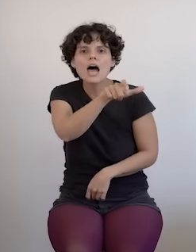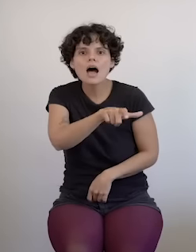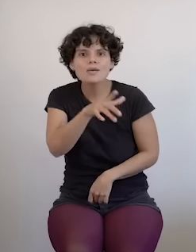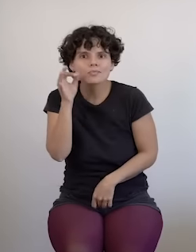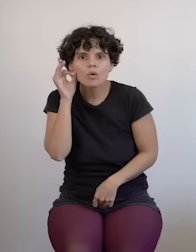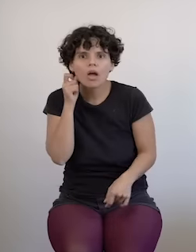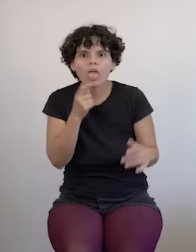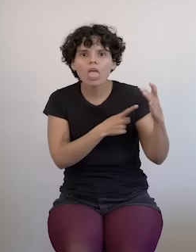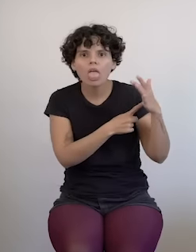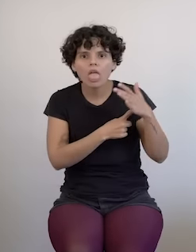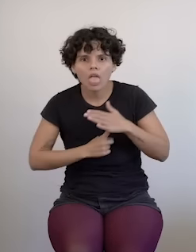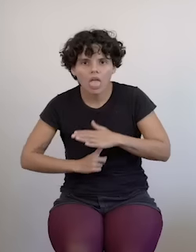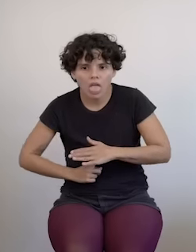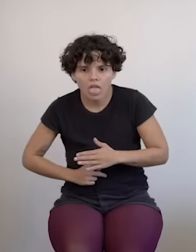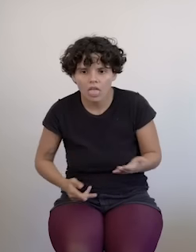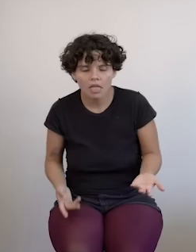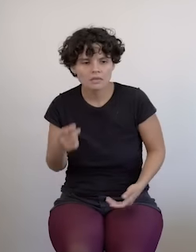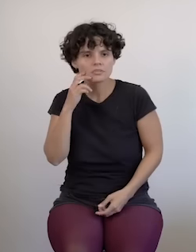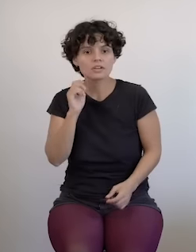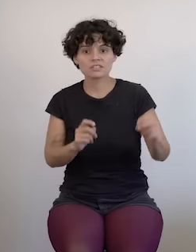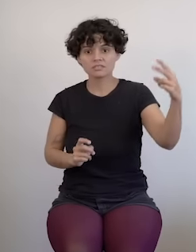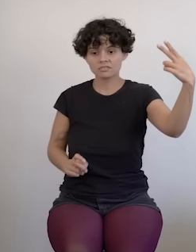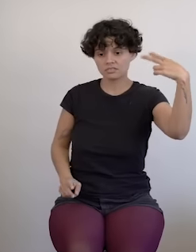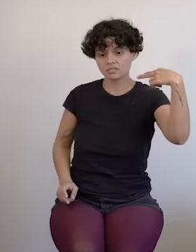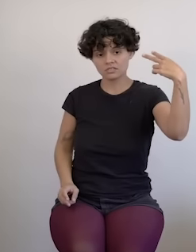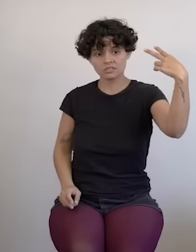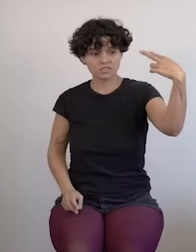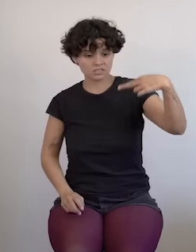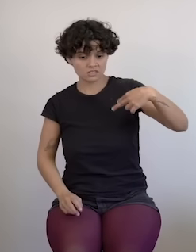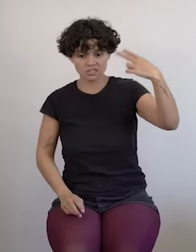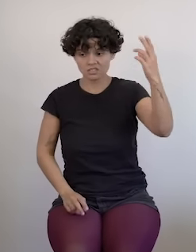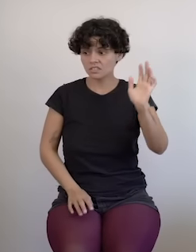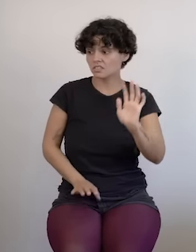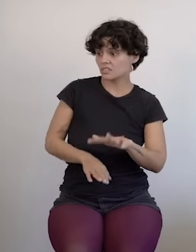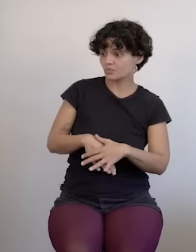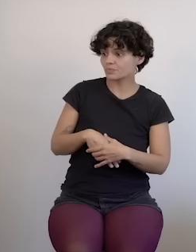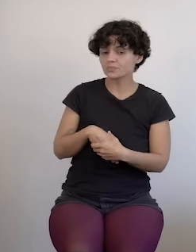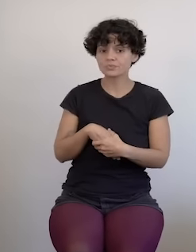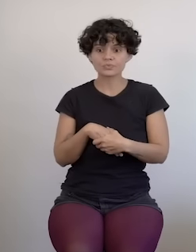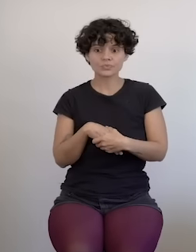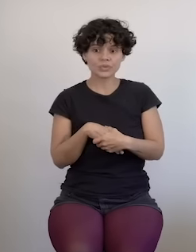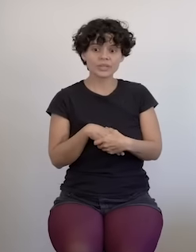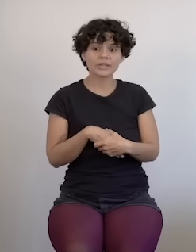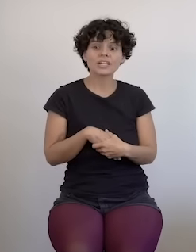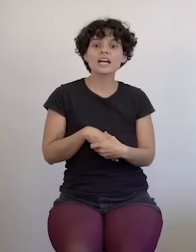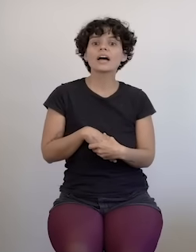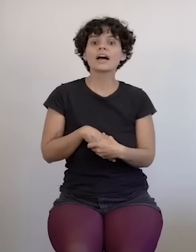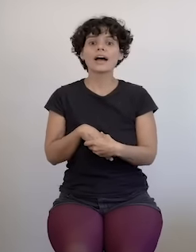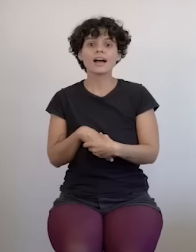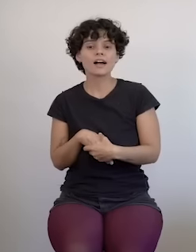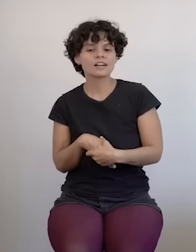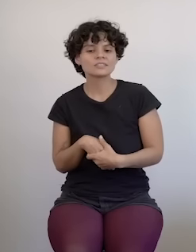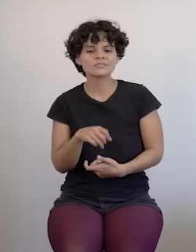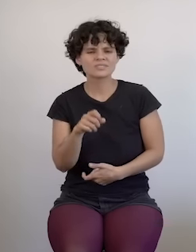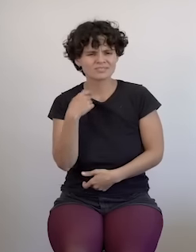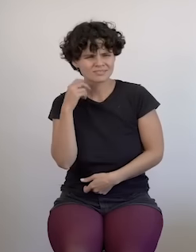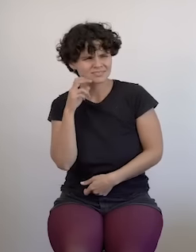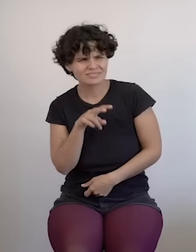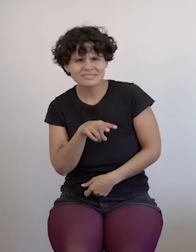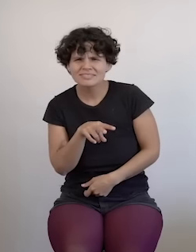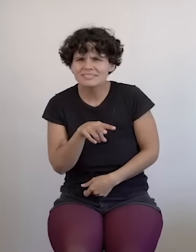situación y me va a apoyar. Y la loca me discriminó, hermano. Me miró así, no, y como que... Y yo